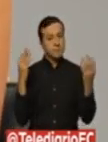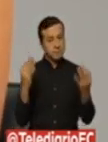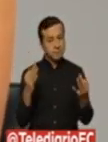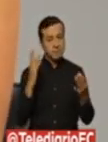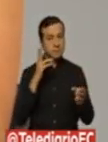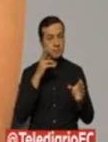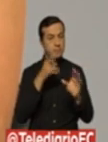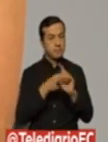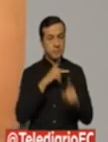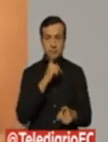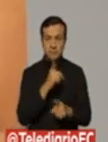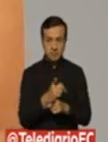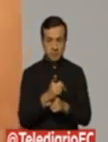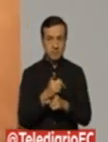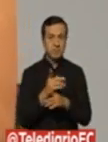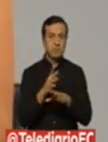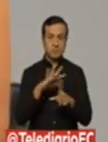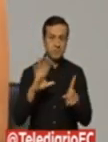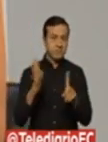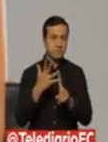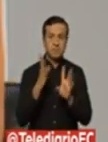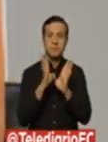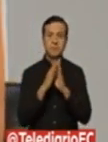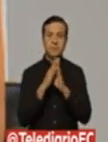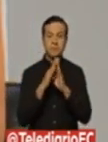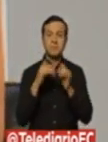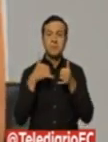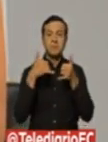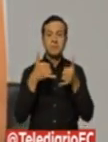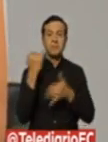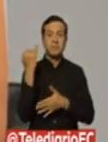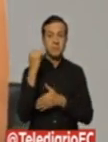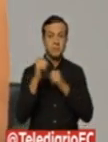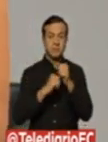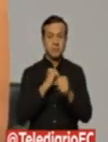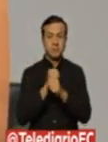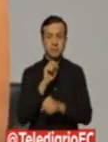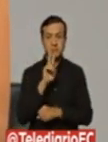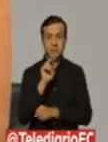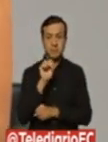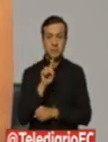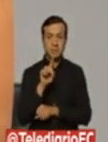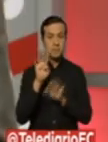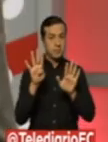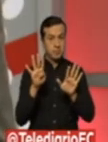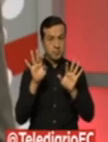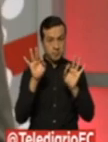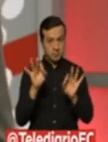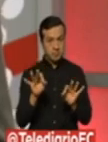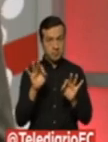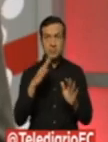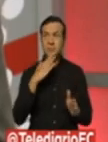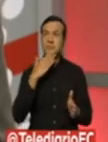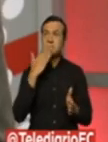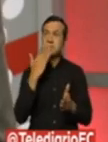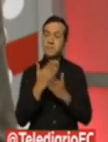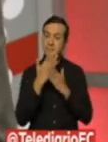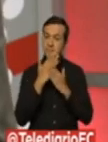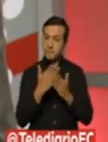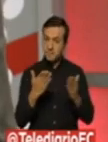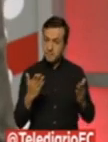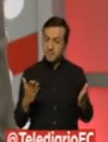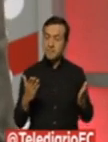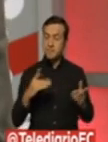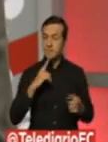opción de participar nuevamente en esta quinta edición de los premios verde 2019 muy buenos días gracias por acompañarnos muchas gracias